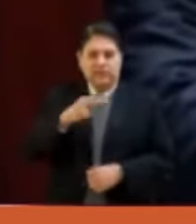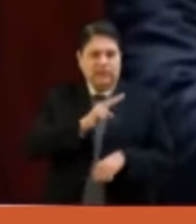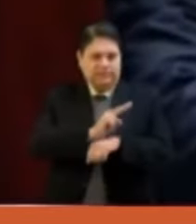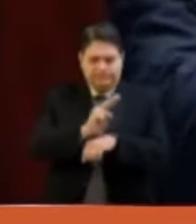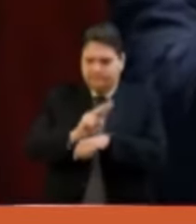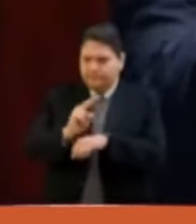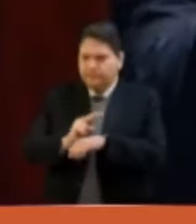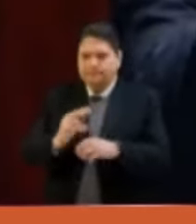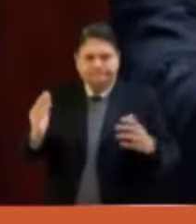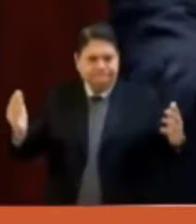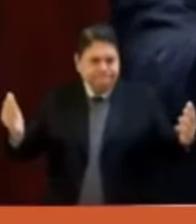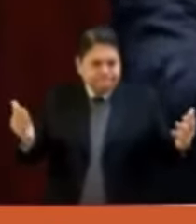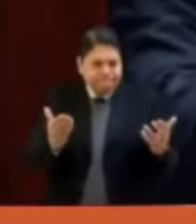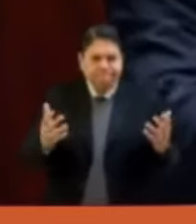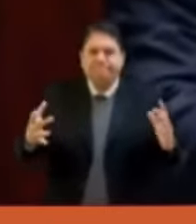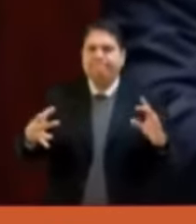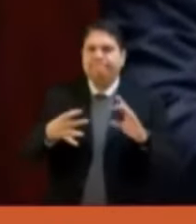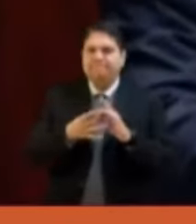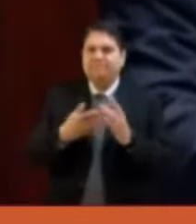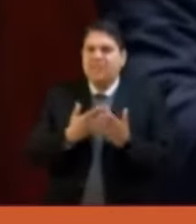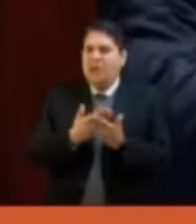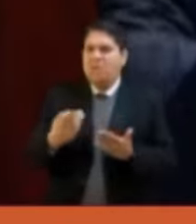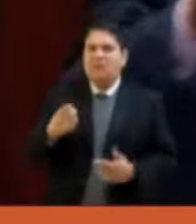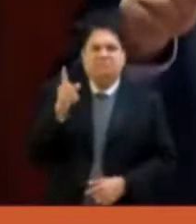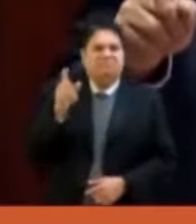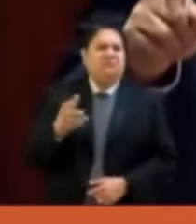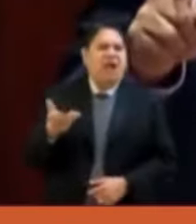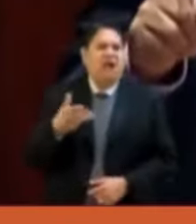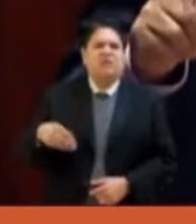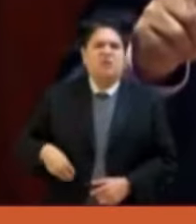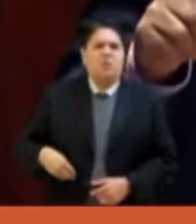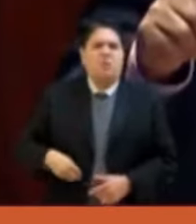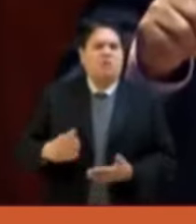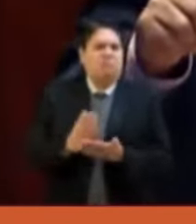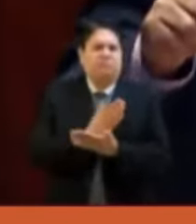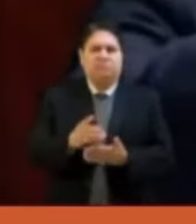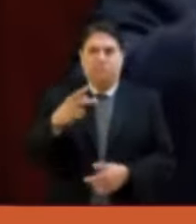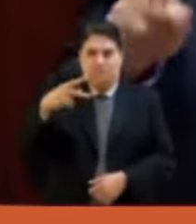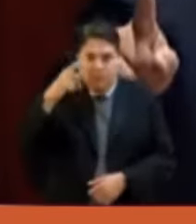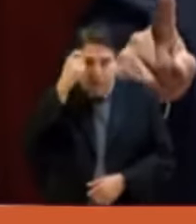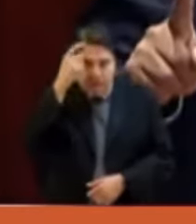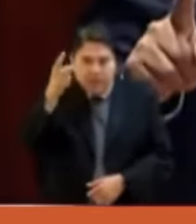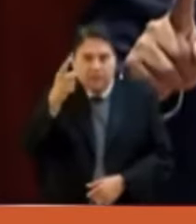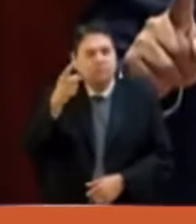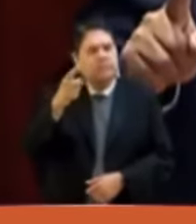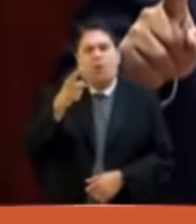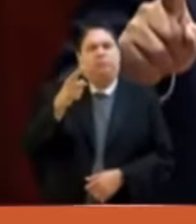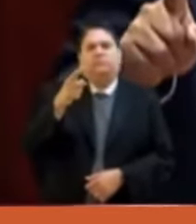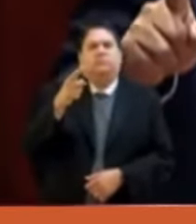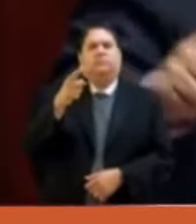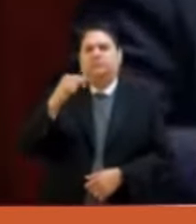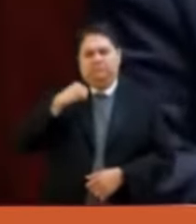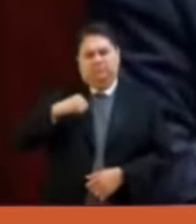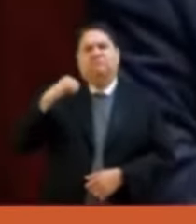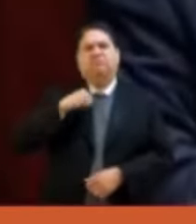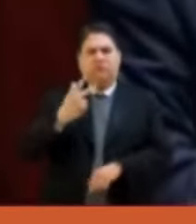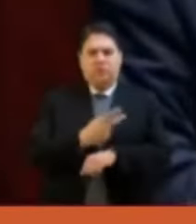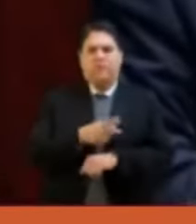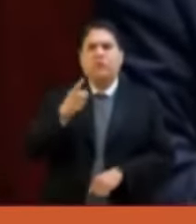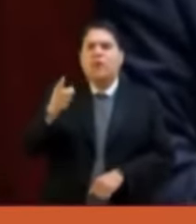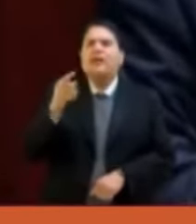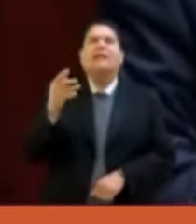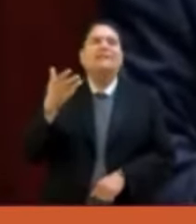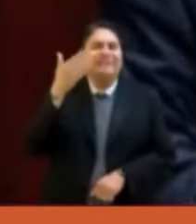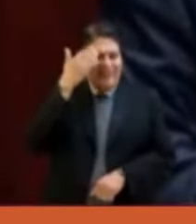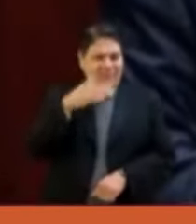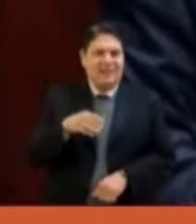López Obrador es uno de los mayores factores de polarización él no la inventó él no inventó la polarización pero lo que es